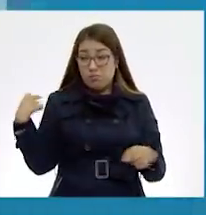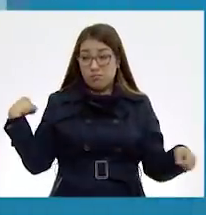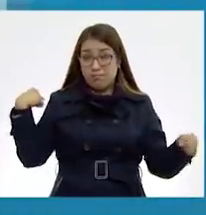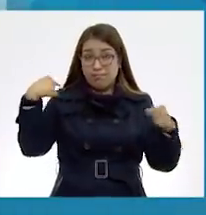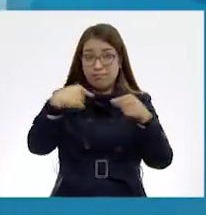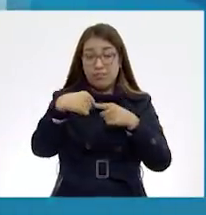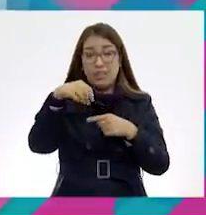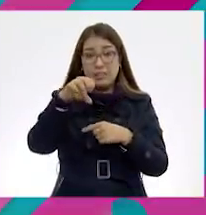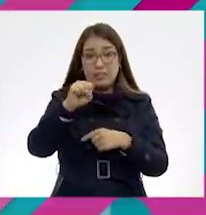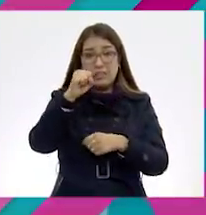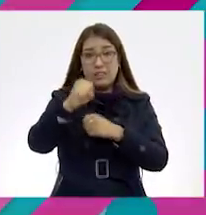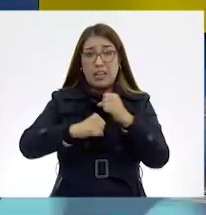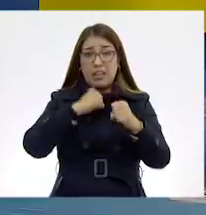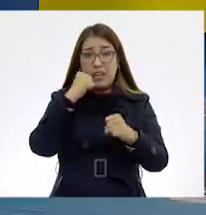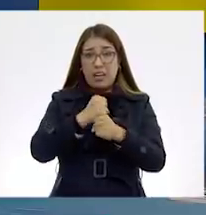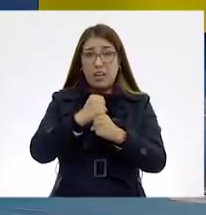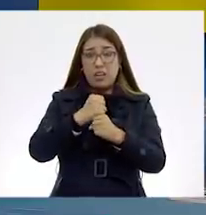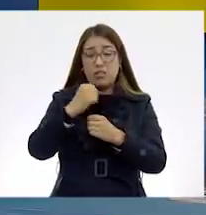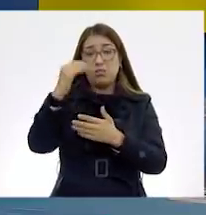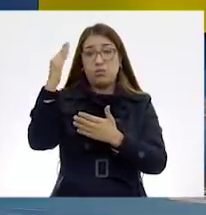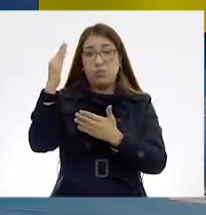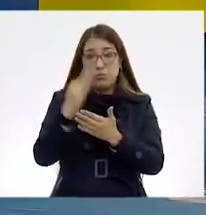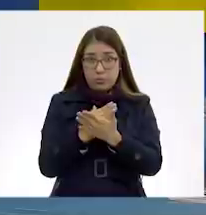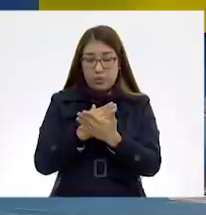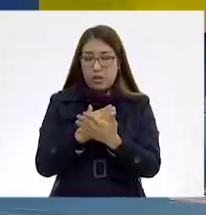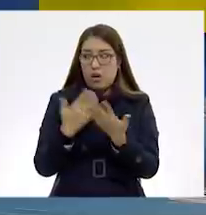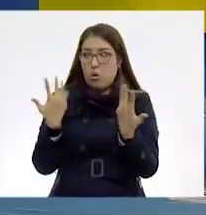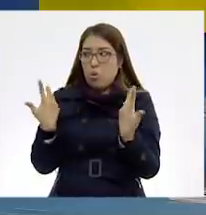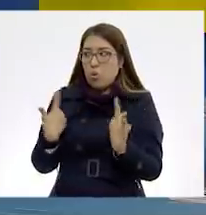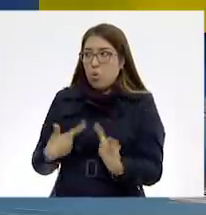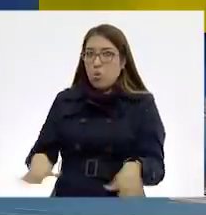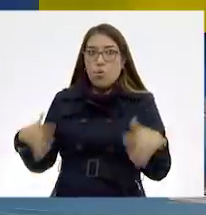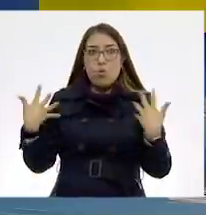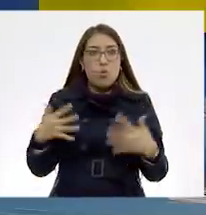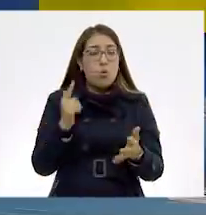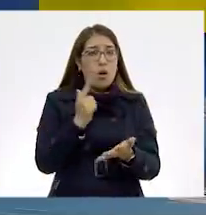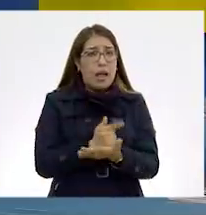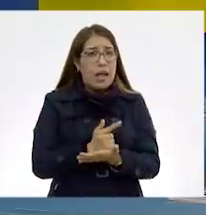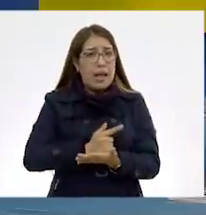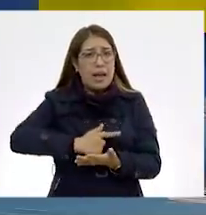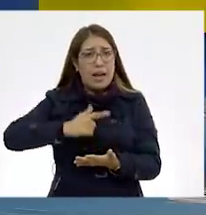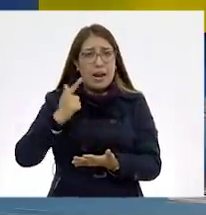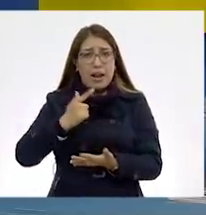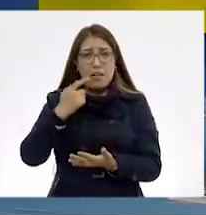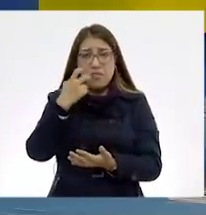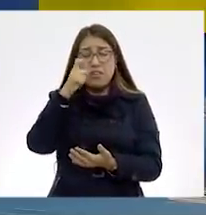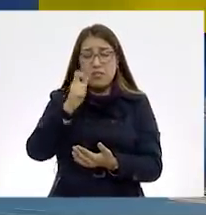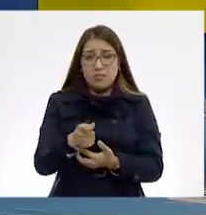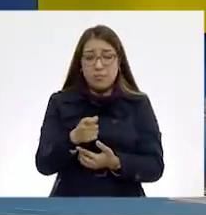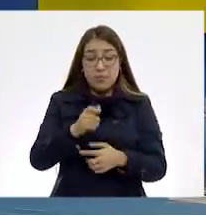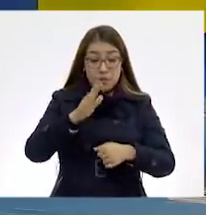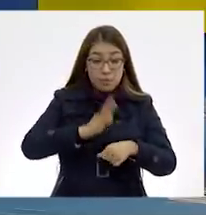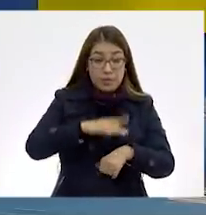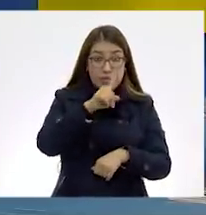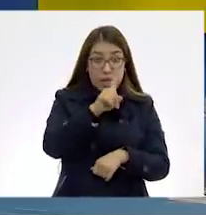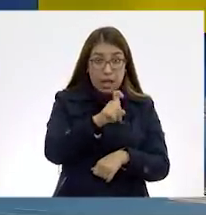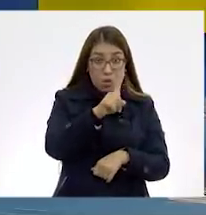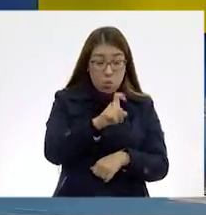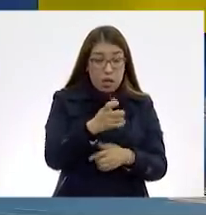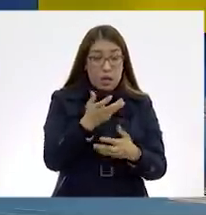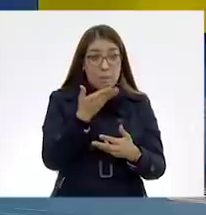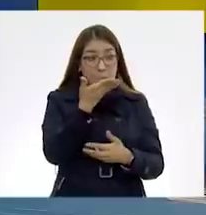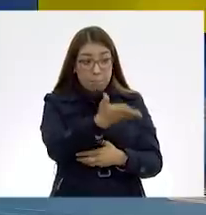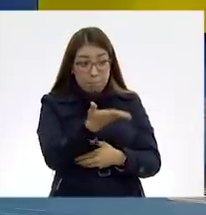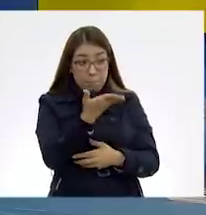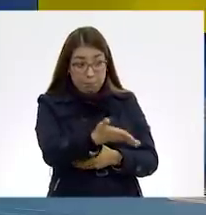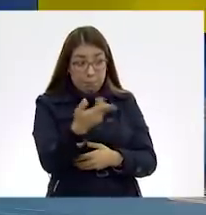60 años. ¡Wow, maestro! ¡Qué grave situación! Es decir, que mientras más agua demandemos,